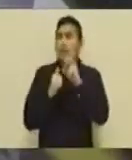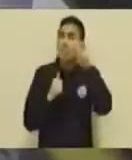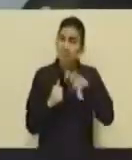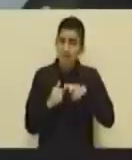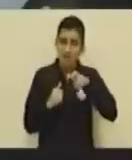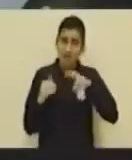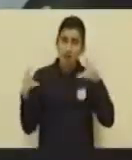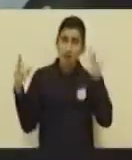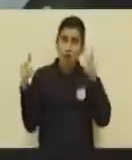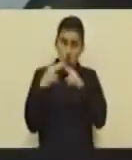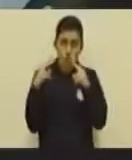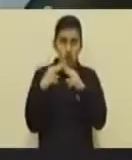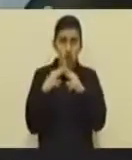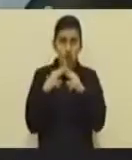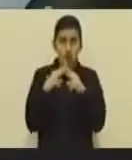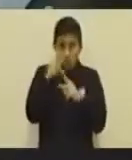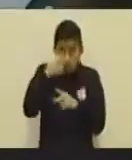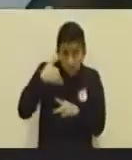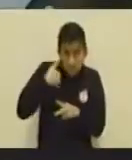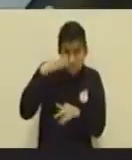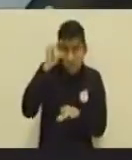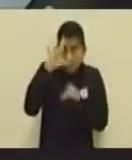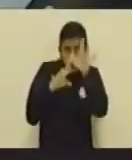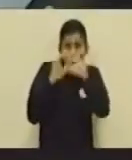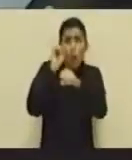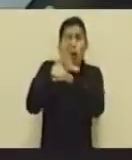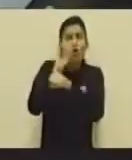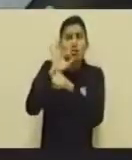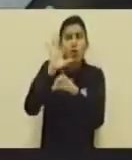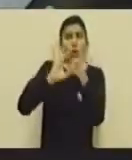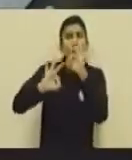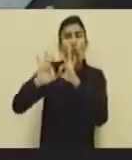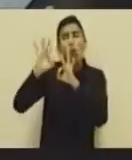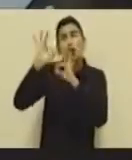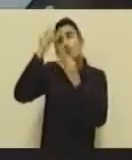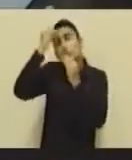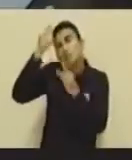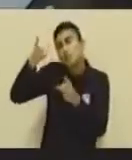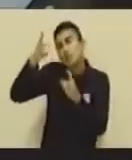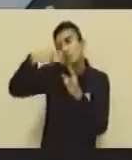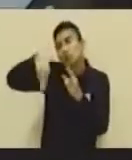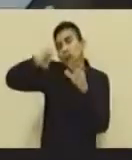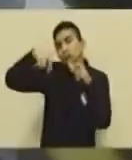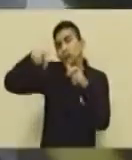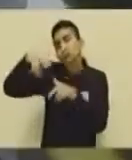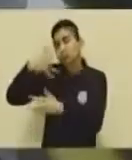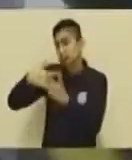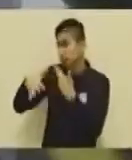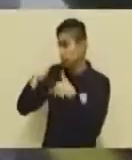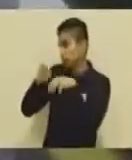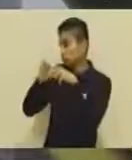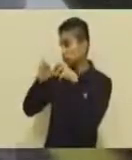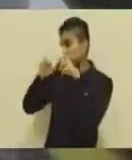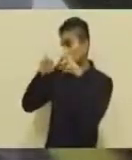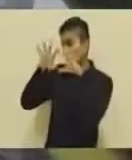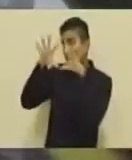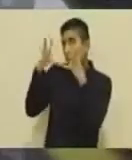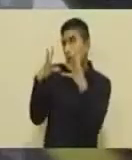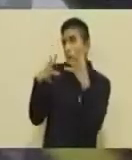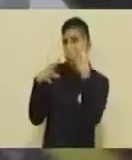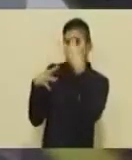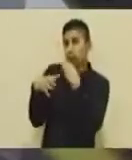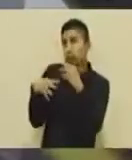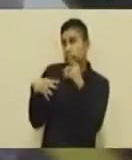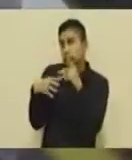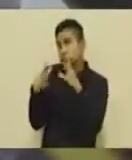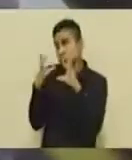Evelyn? ¿Algún consejo, alguna recomendación que usted le quiera dar basado en la ciencia, en este mundo increíble de la ciencia, a todos los jóvenes que nos